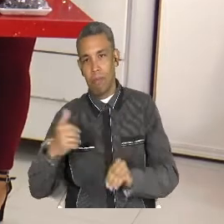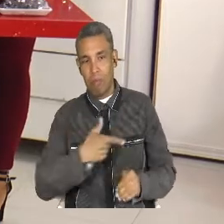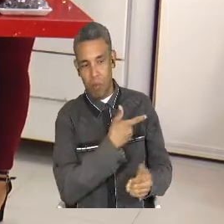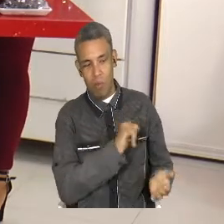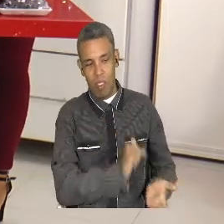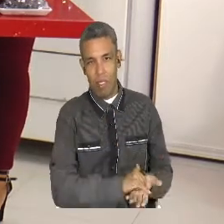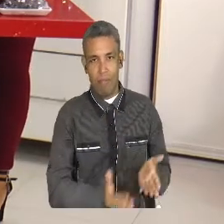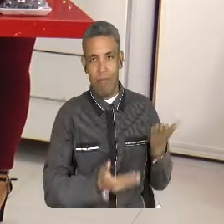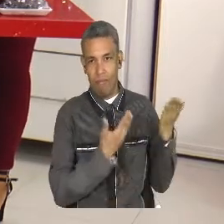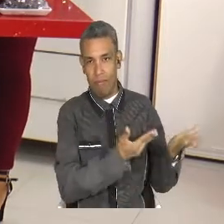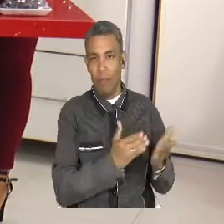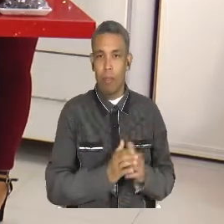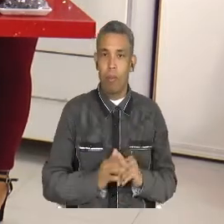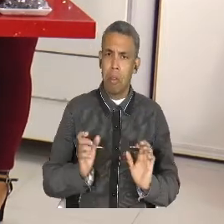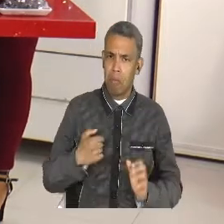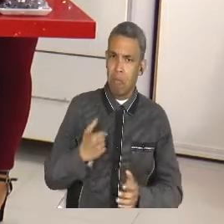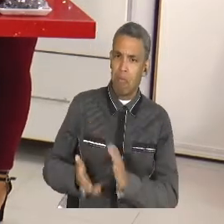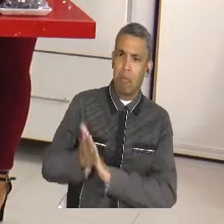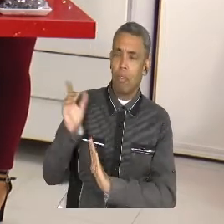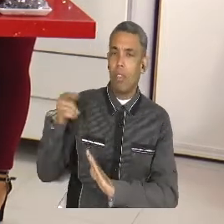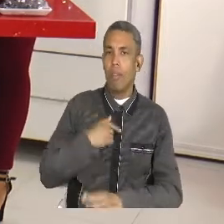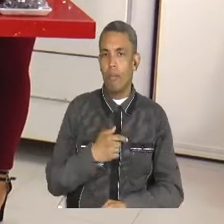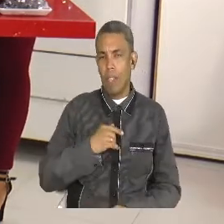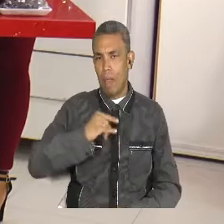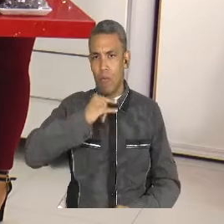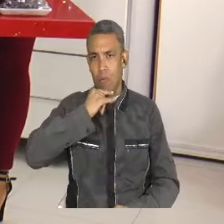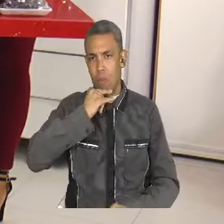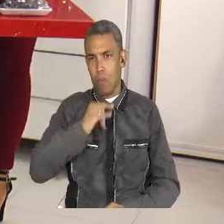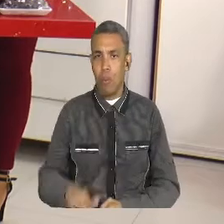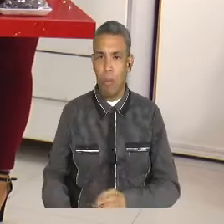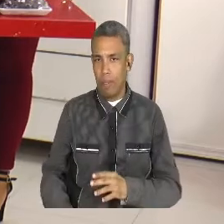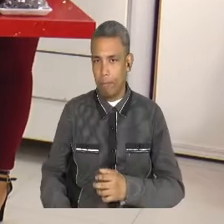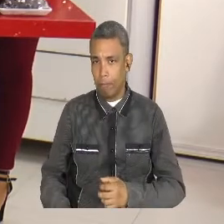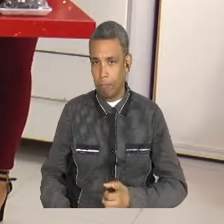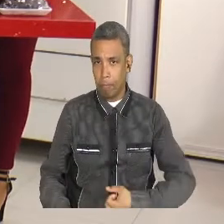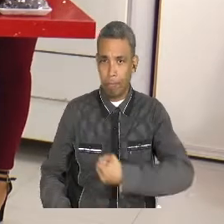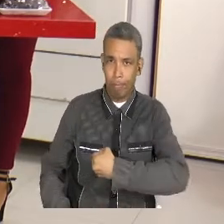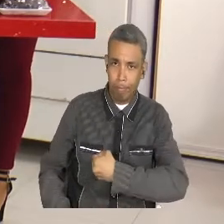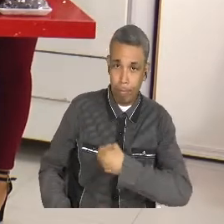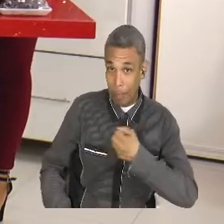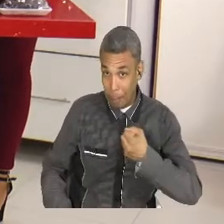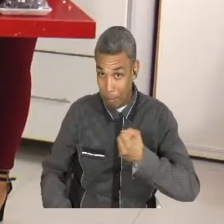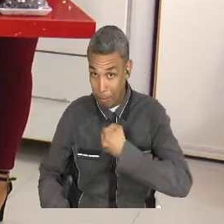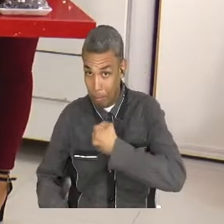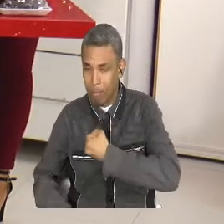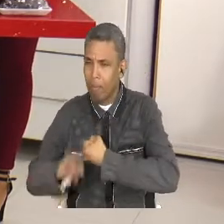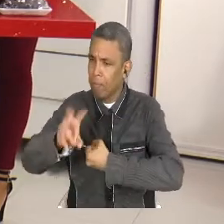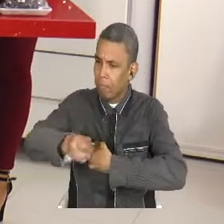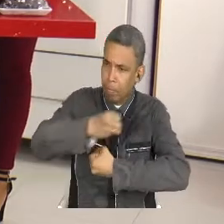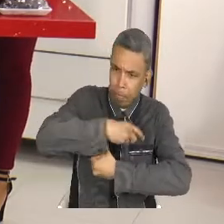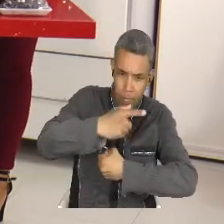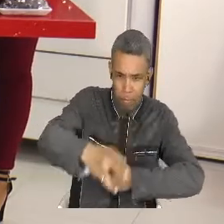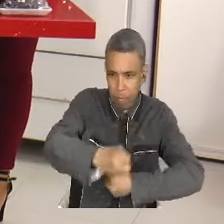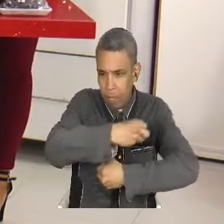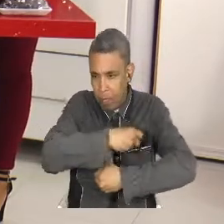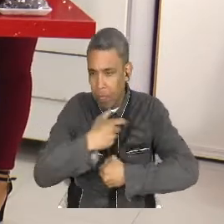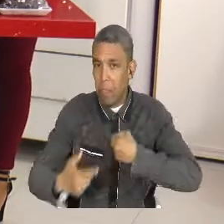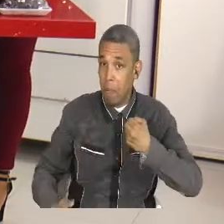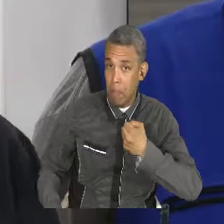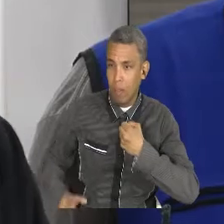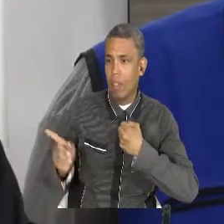En la cual encontramos muchas frutas, como le venía diciendo anteriormente o les dije anteriormente, que sí, es muy bueno aportarle a nuestra ciudad, acompañando a